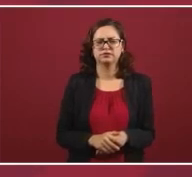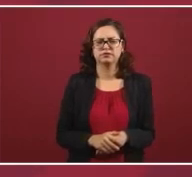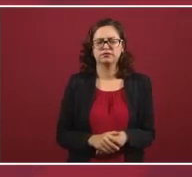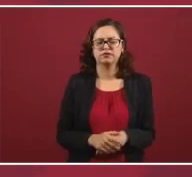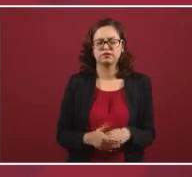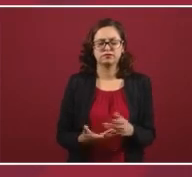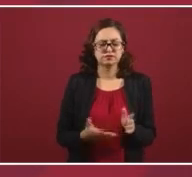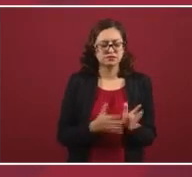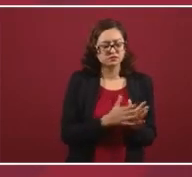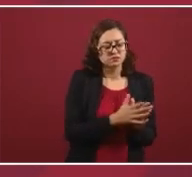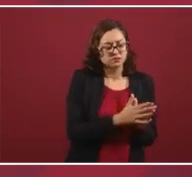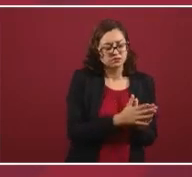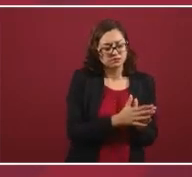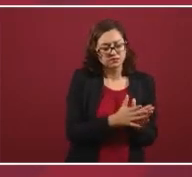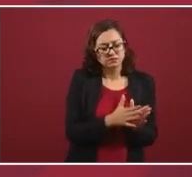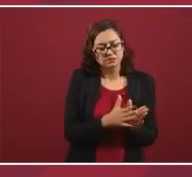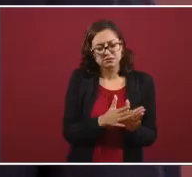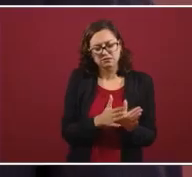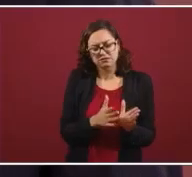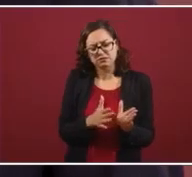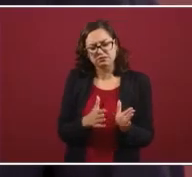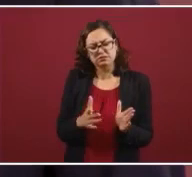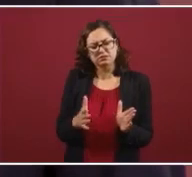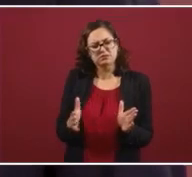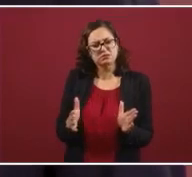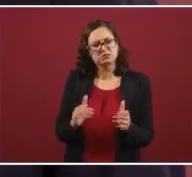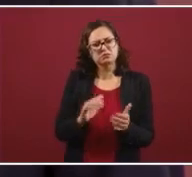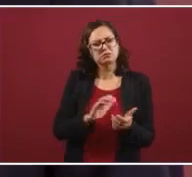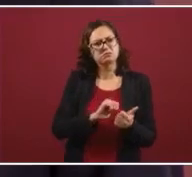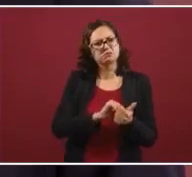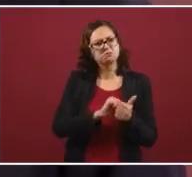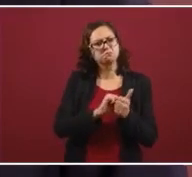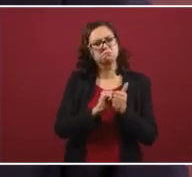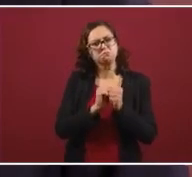el mismo arrojo,